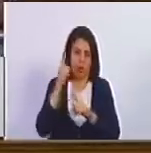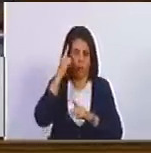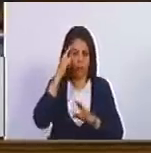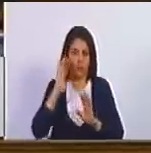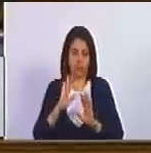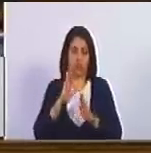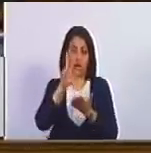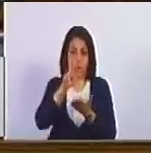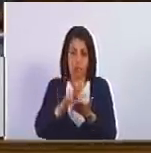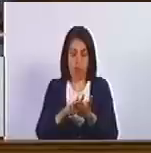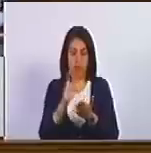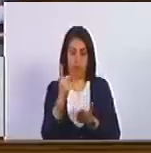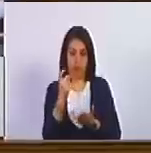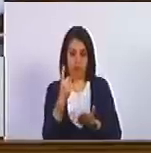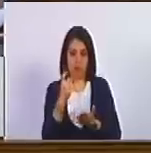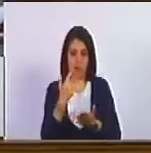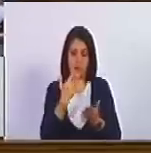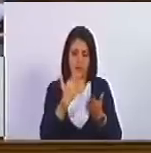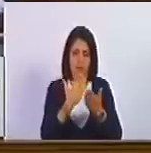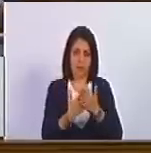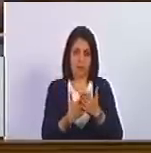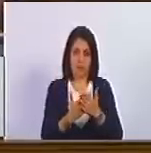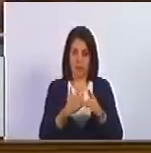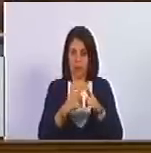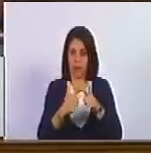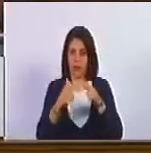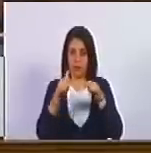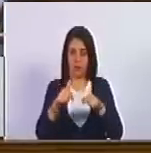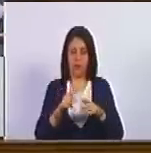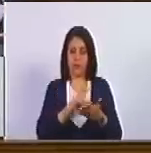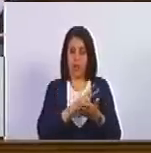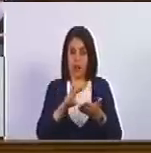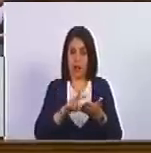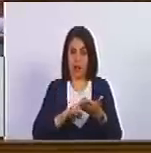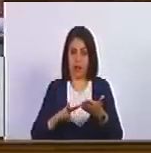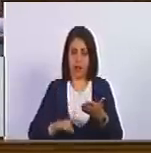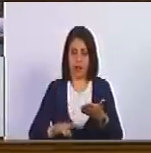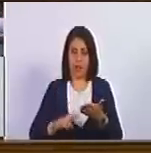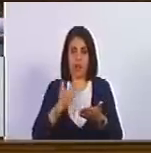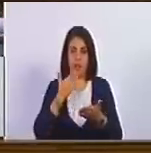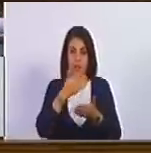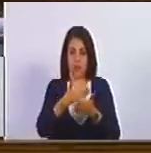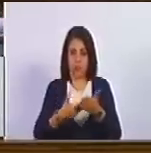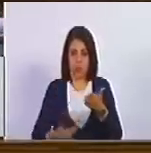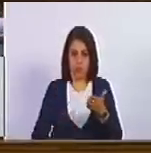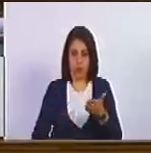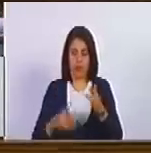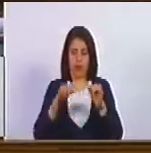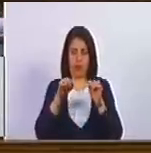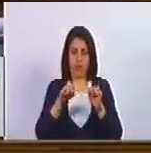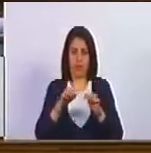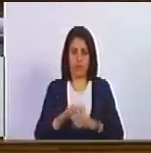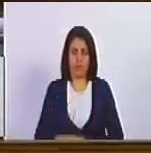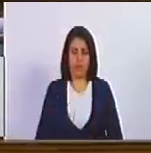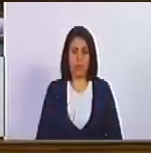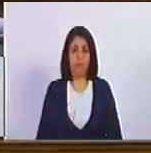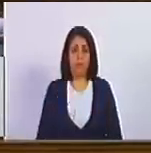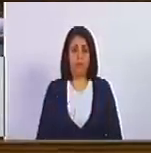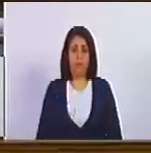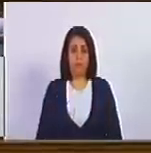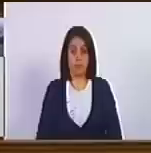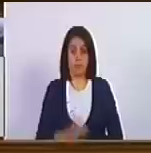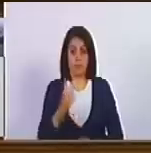Gracias. Tenemos que aprobarlo. Gracias. Por favor, entonces, dé lectura a la propuesta correspondiente al